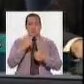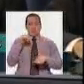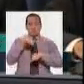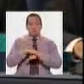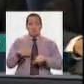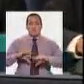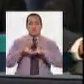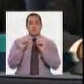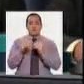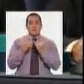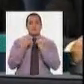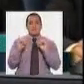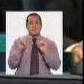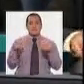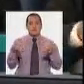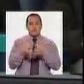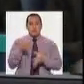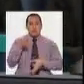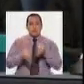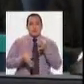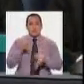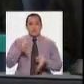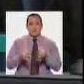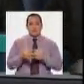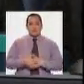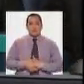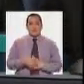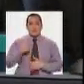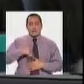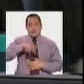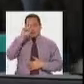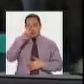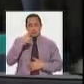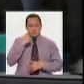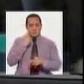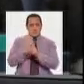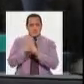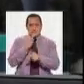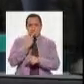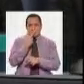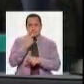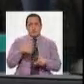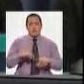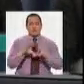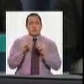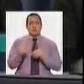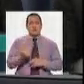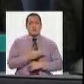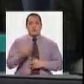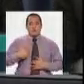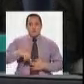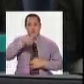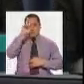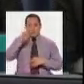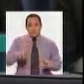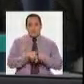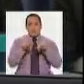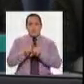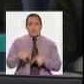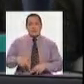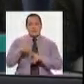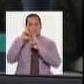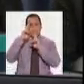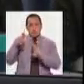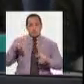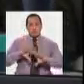sobre la independencia del Poder Judicial. El país es testigo que el gobierno del presidente Humala es